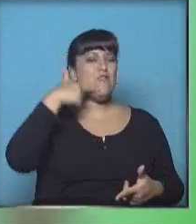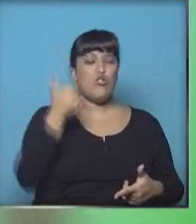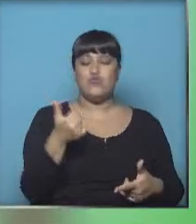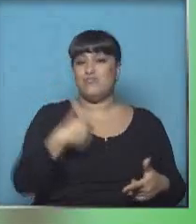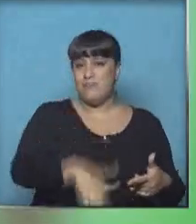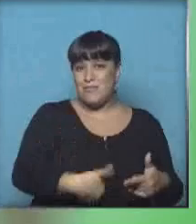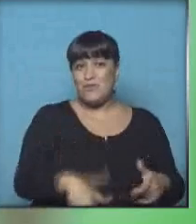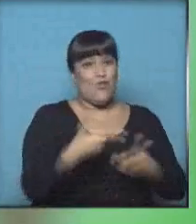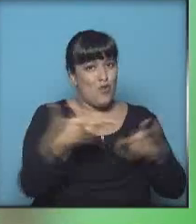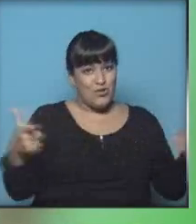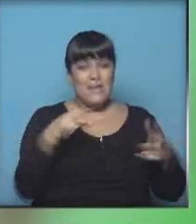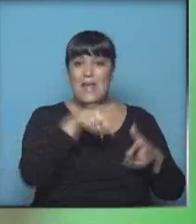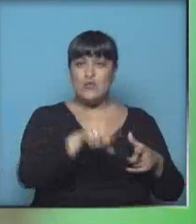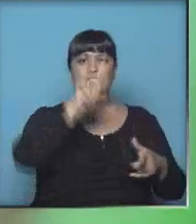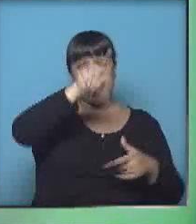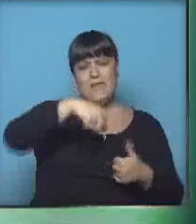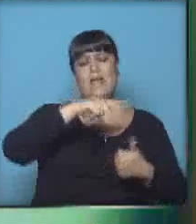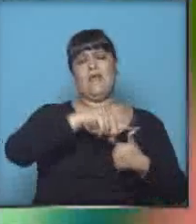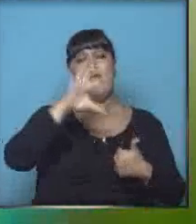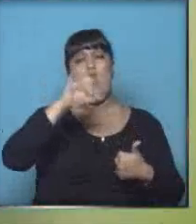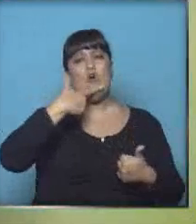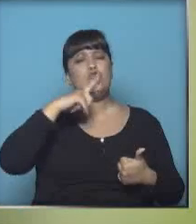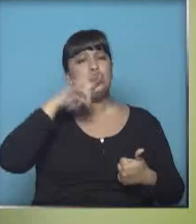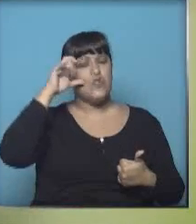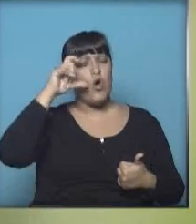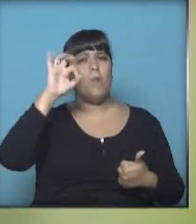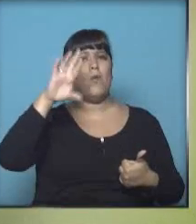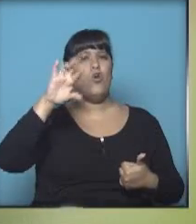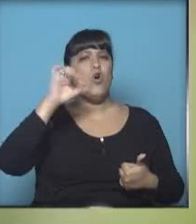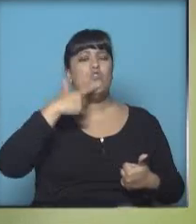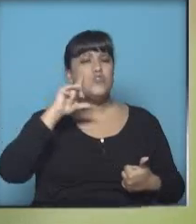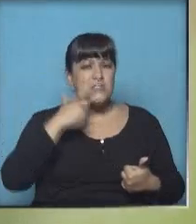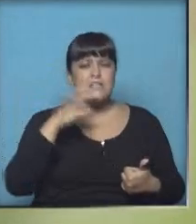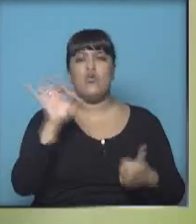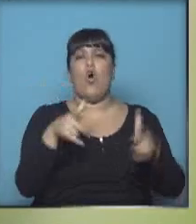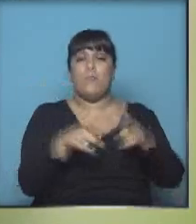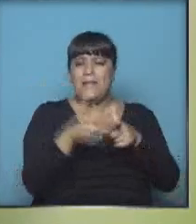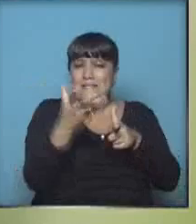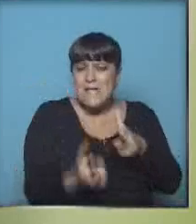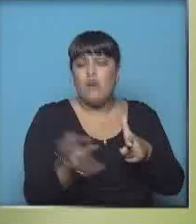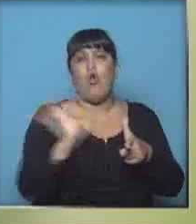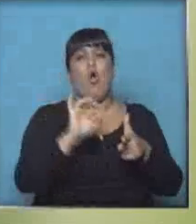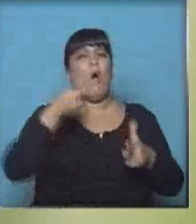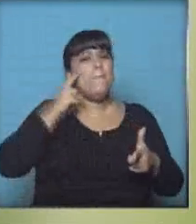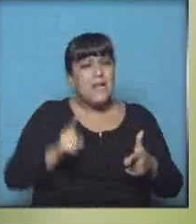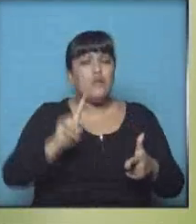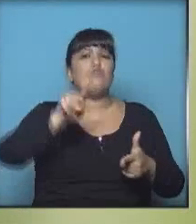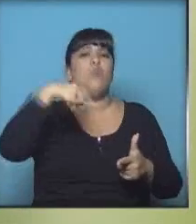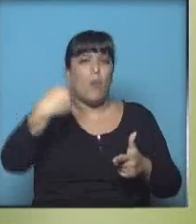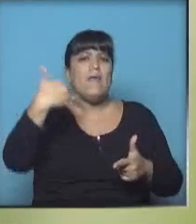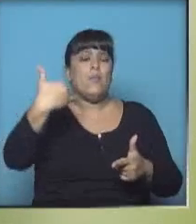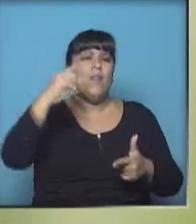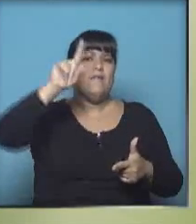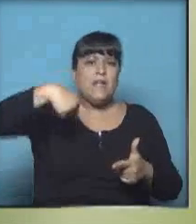que va a ocasionar osteoporosis, sequedad en la vagina, aumentar baja los factores de riesgo también en otras enfermedades.